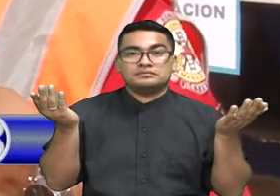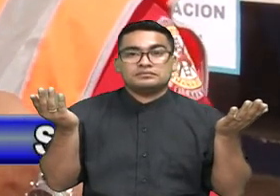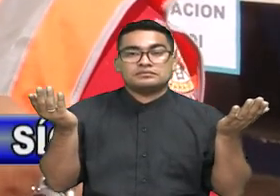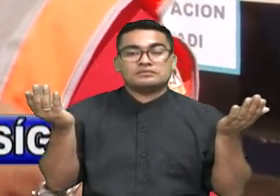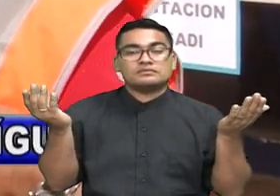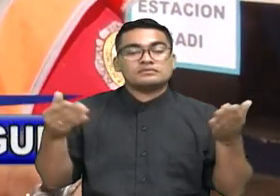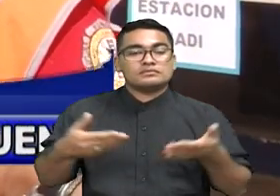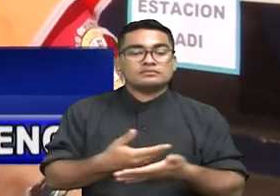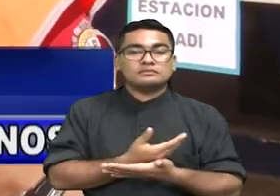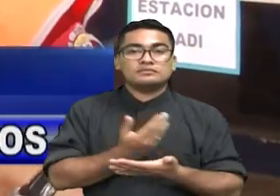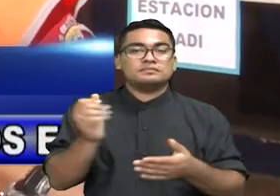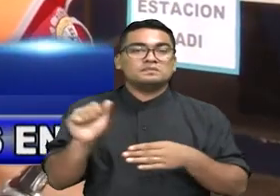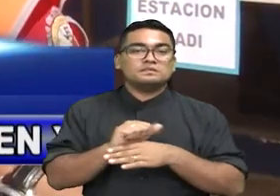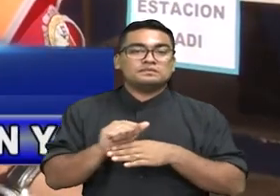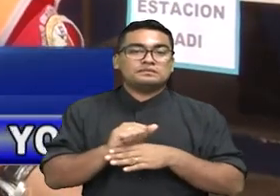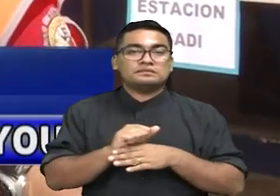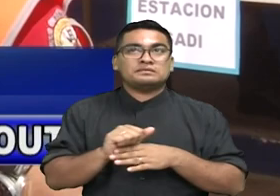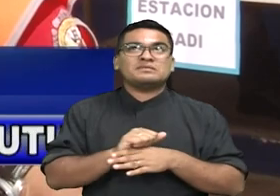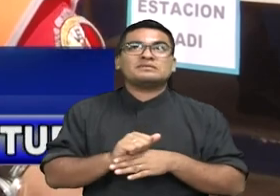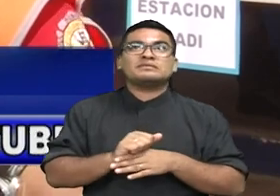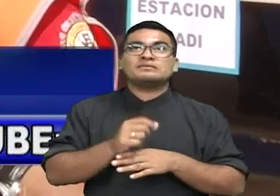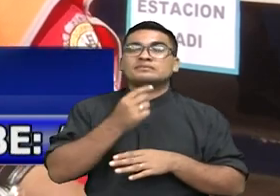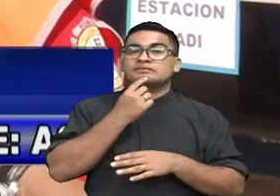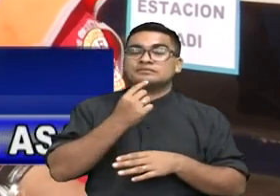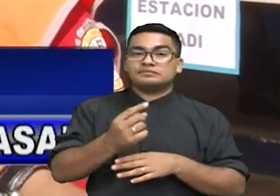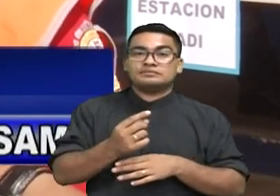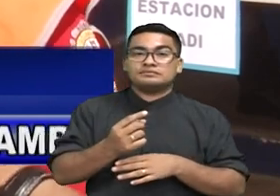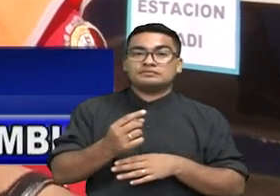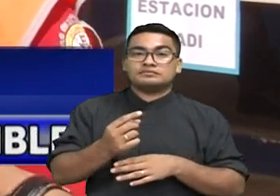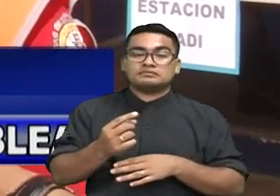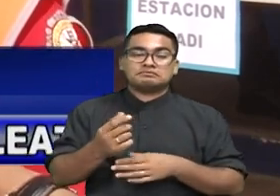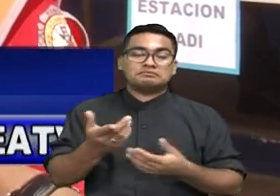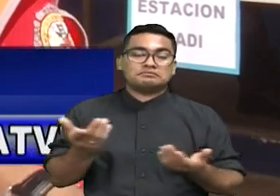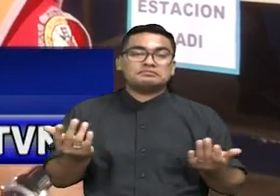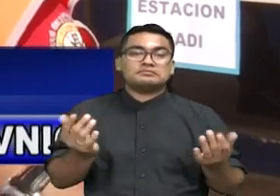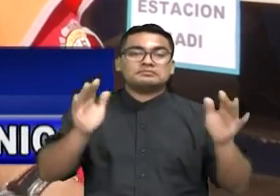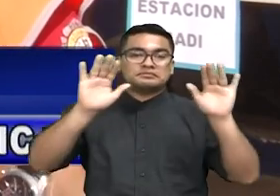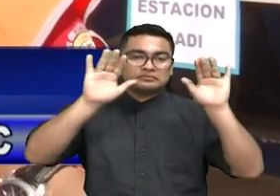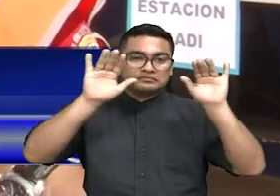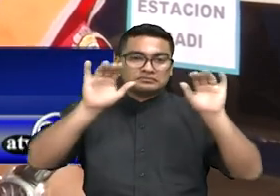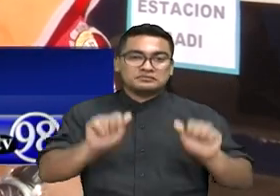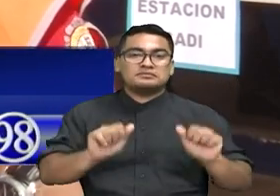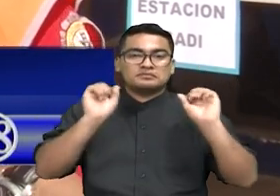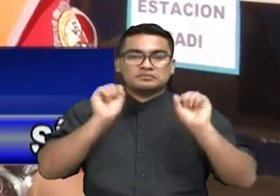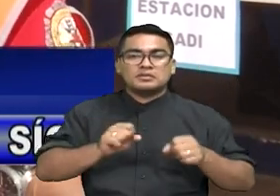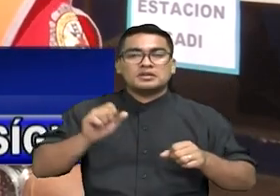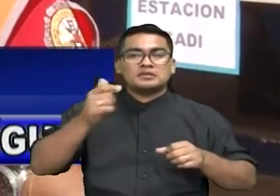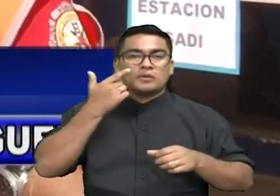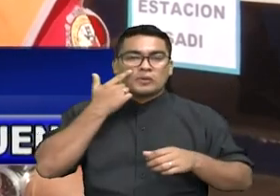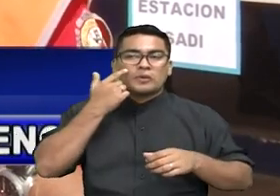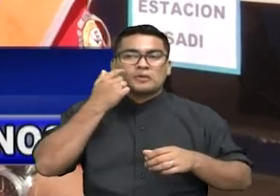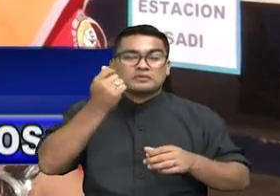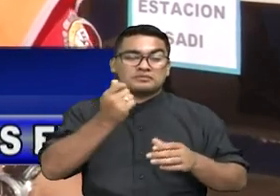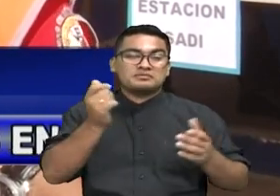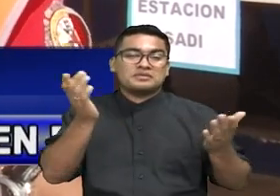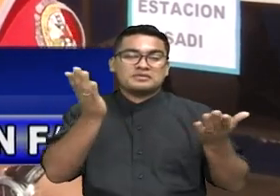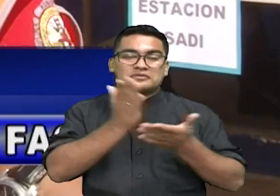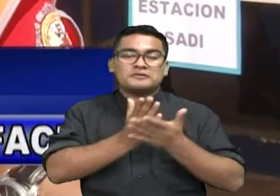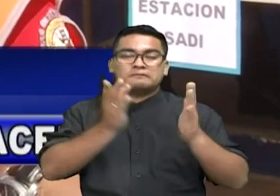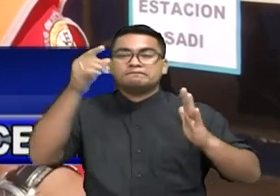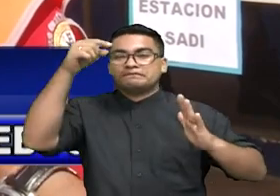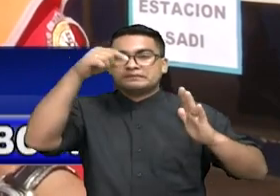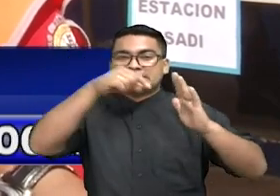este nuevo entrenamiento, ¿verdad? Que para muchos de nosotros pues ya tenemos conocimientos pero no tan profundos y